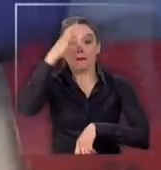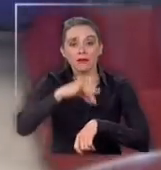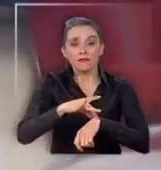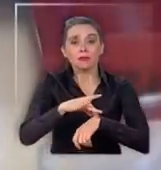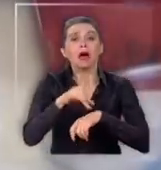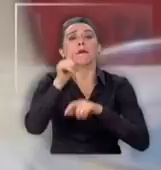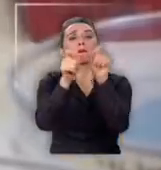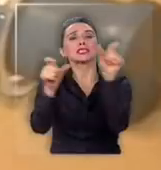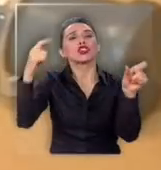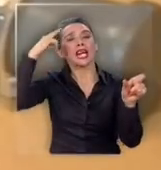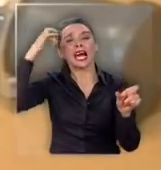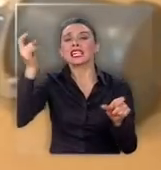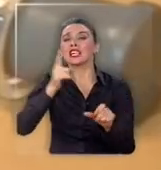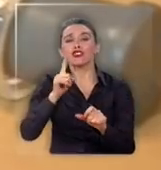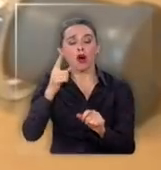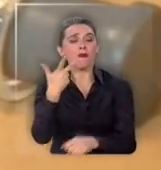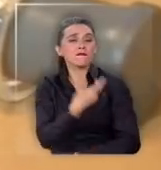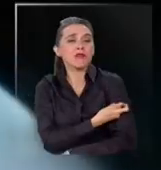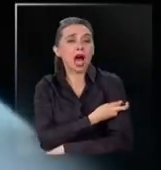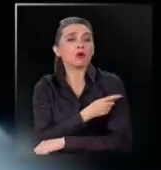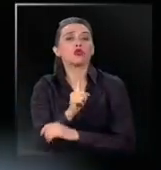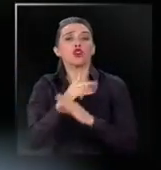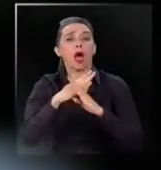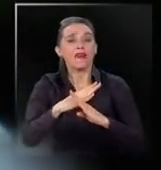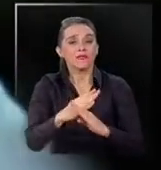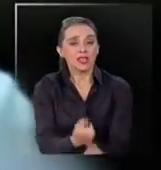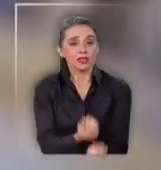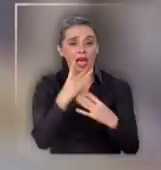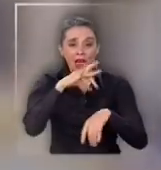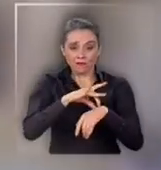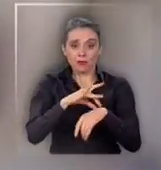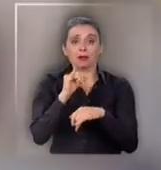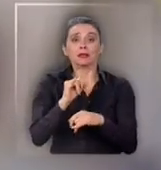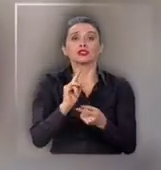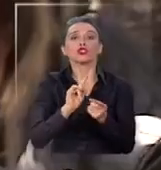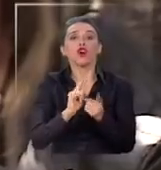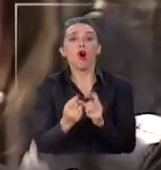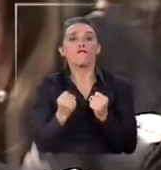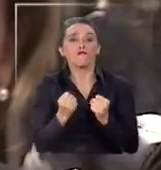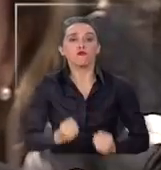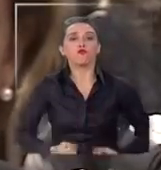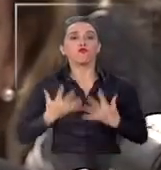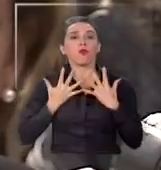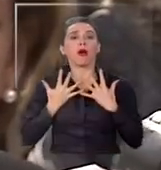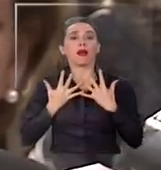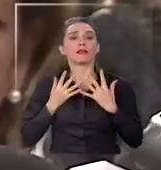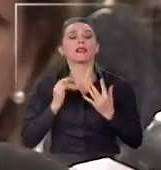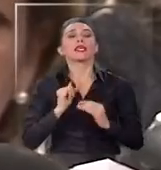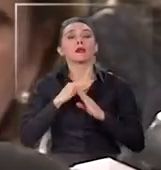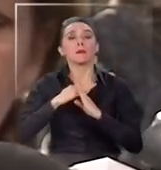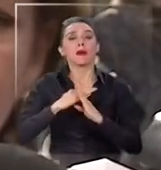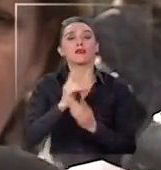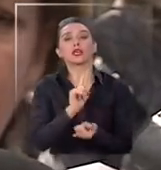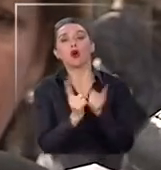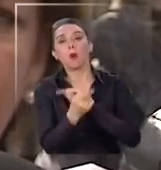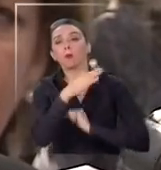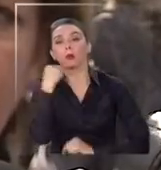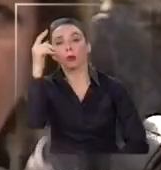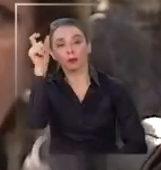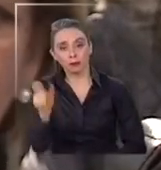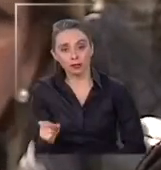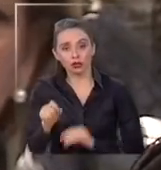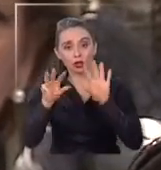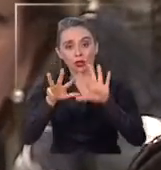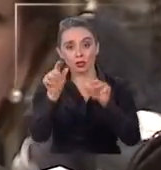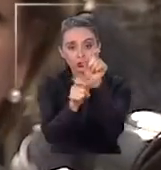derribar. La vacuna no evita enfermarse, pero sí previene los graves síntomas y la muerte. Tenemos 19 fallecidos y aparentemente